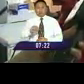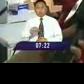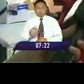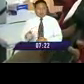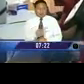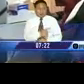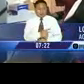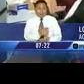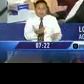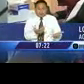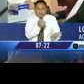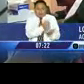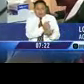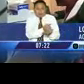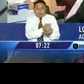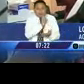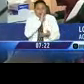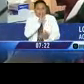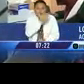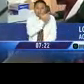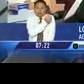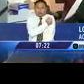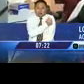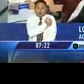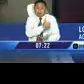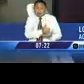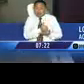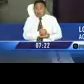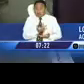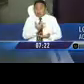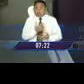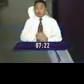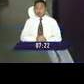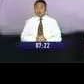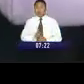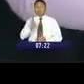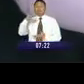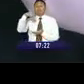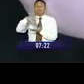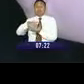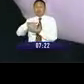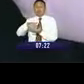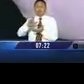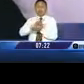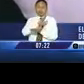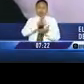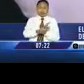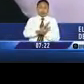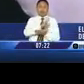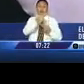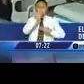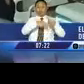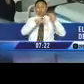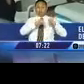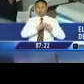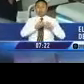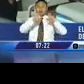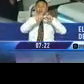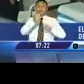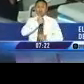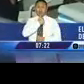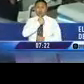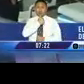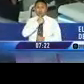crea. Las vacunas siempre han existido y ha sido una ayuda siempre. En dispensarios, unidades educativas, centros comerciales y empresas